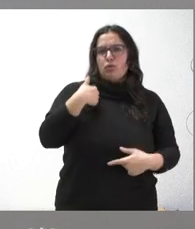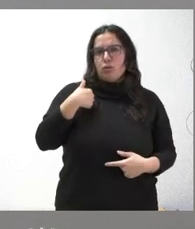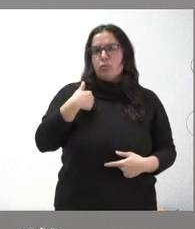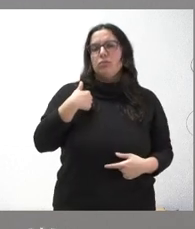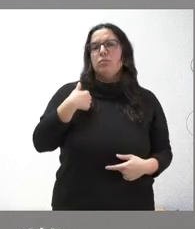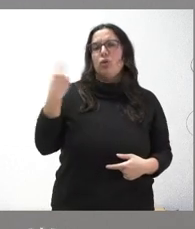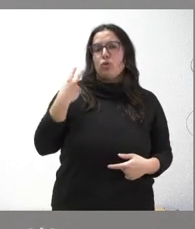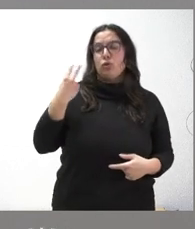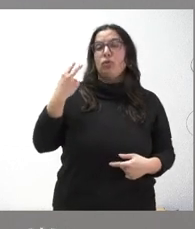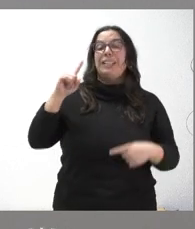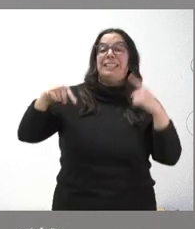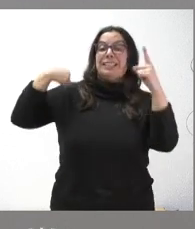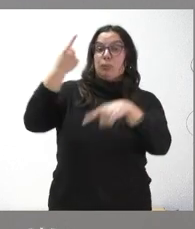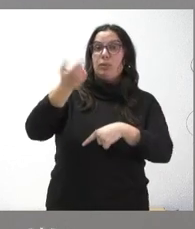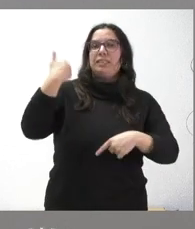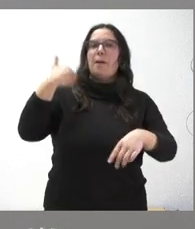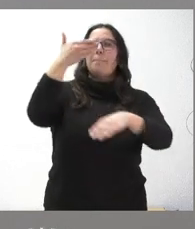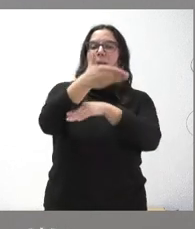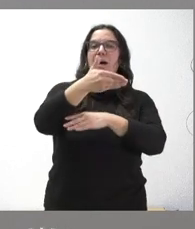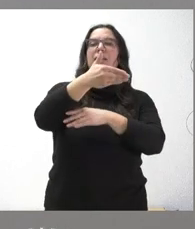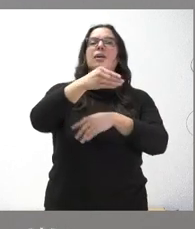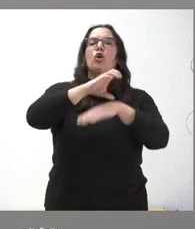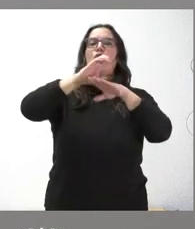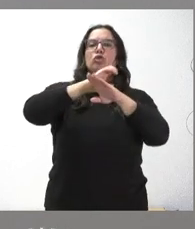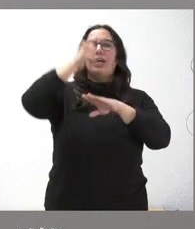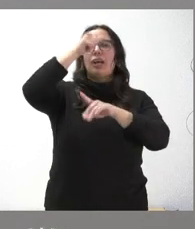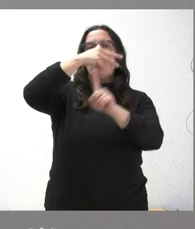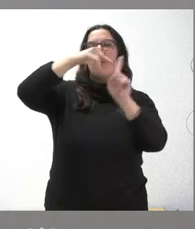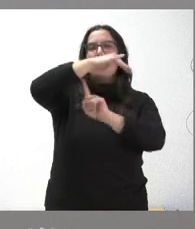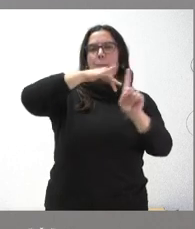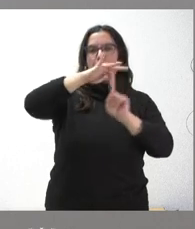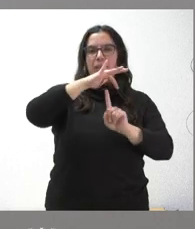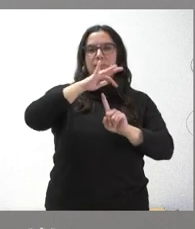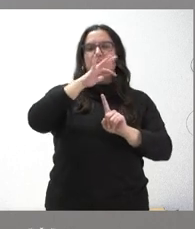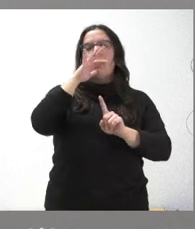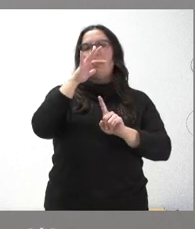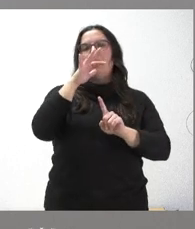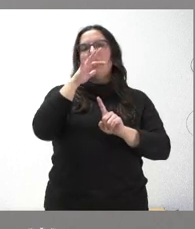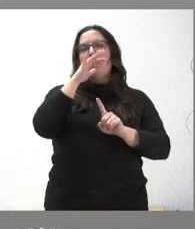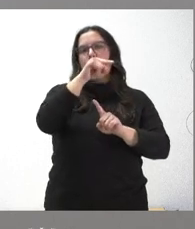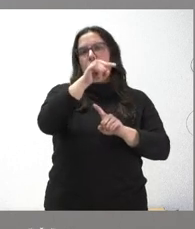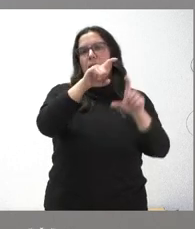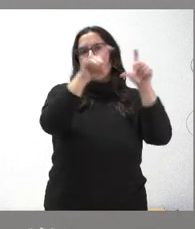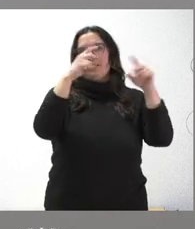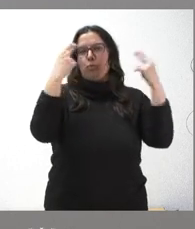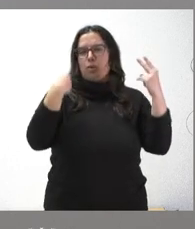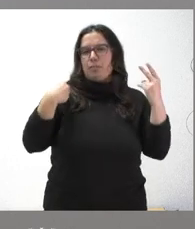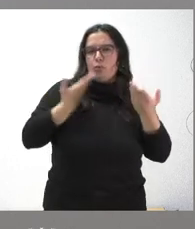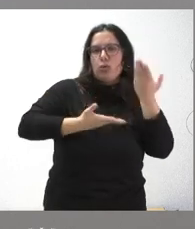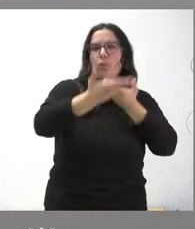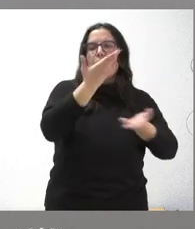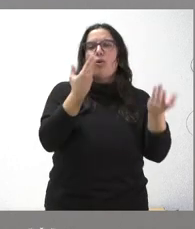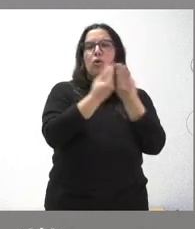tenían y esta segunda ya estaba el consejero de medio ambiente por lo que hará yí la empresa pública en este polígono empresarial en colaboración